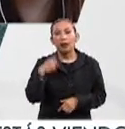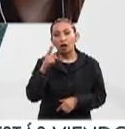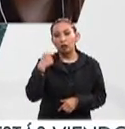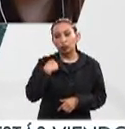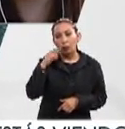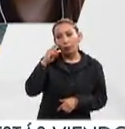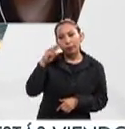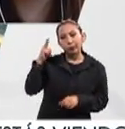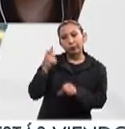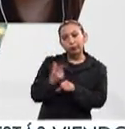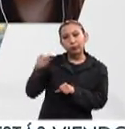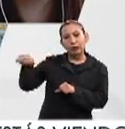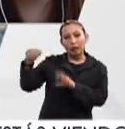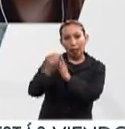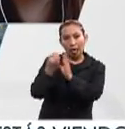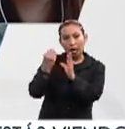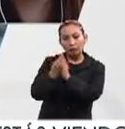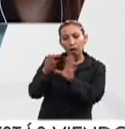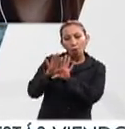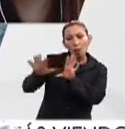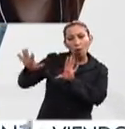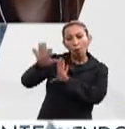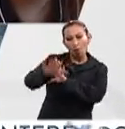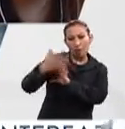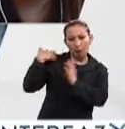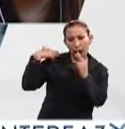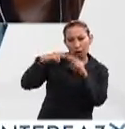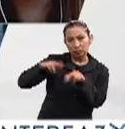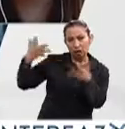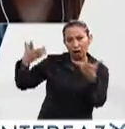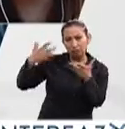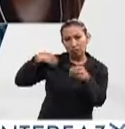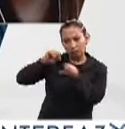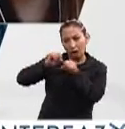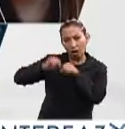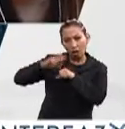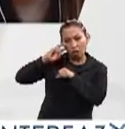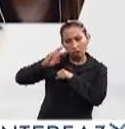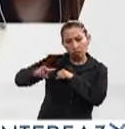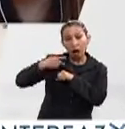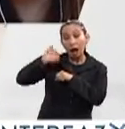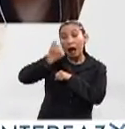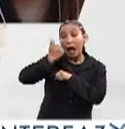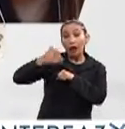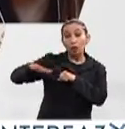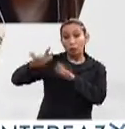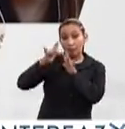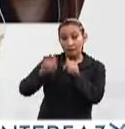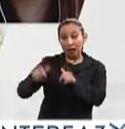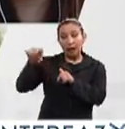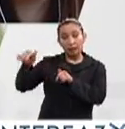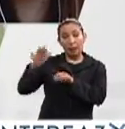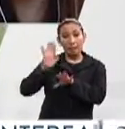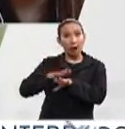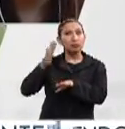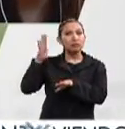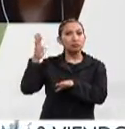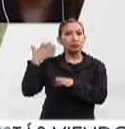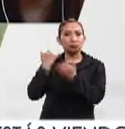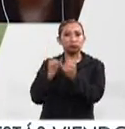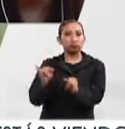lo que yo me di cuenta de las clases y de cómo manejaban los profesores el aula es que los alumnos franceses son